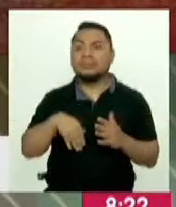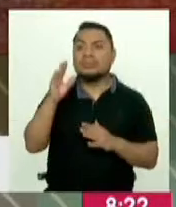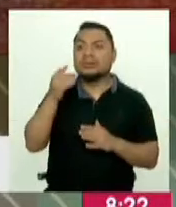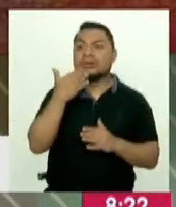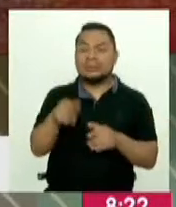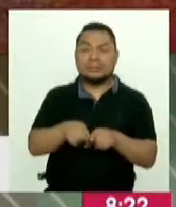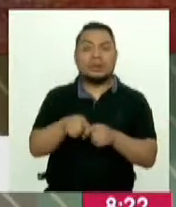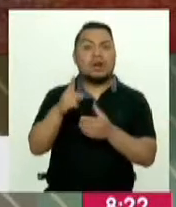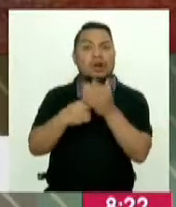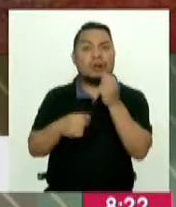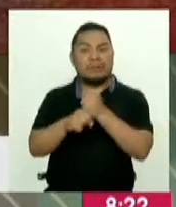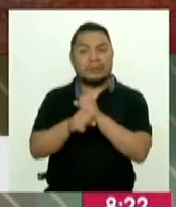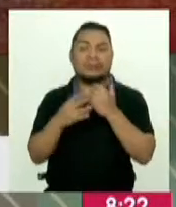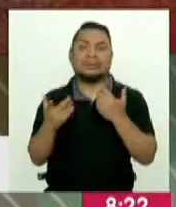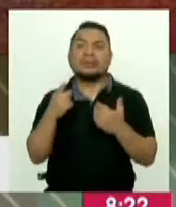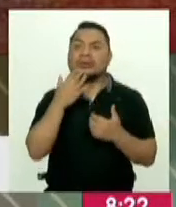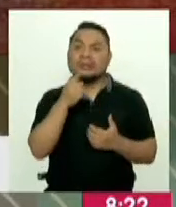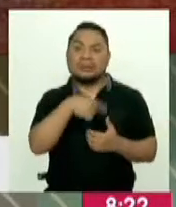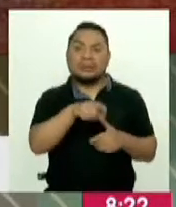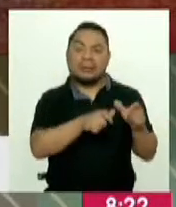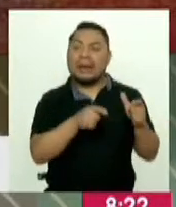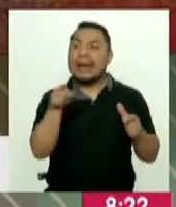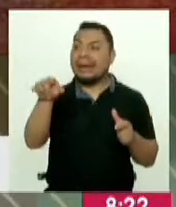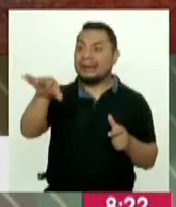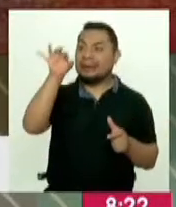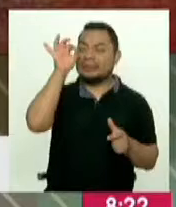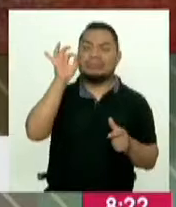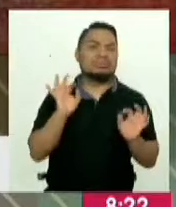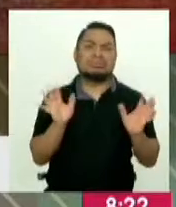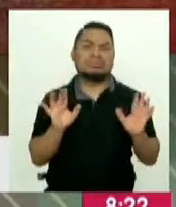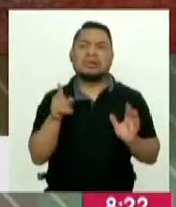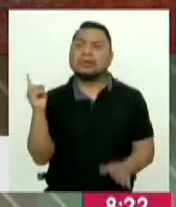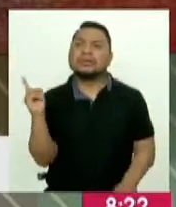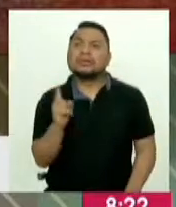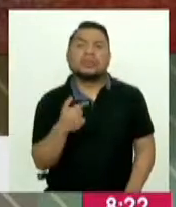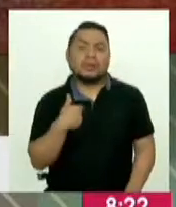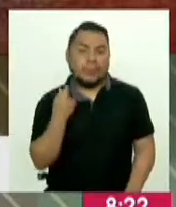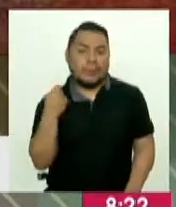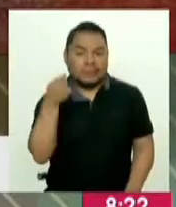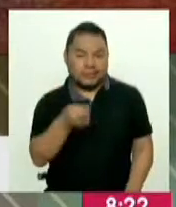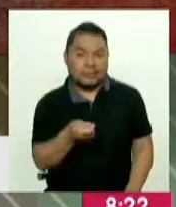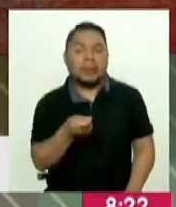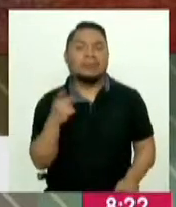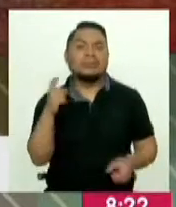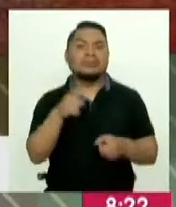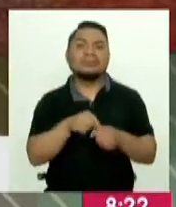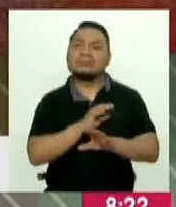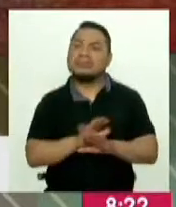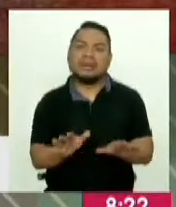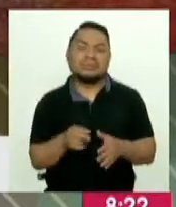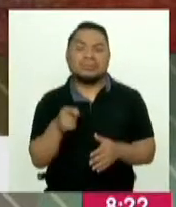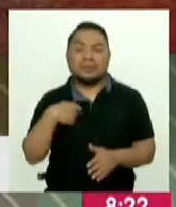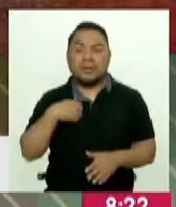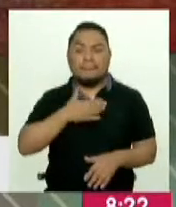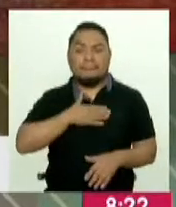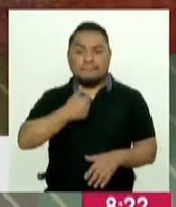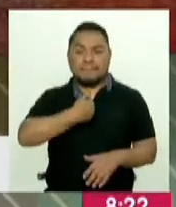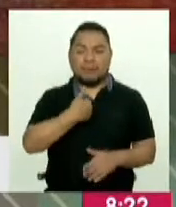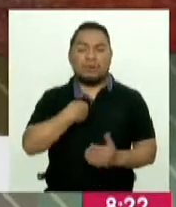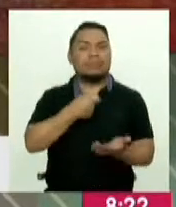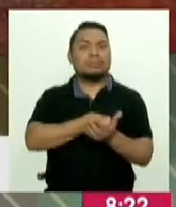quienes tienen más confianza de parte de sus compañeros o correligionarios, sino aquellos que son capaces de financiar su propia campaña,